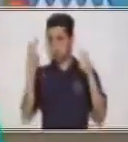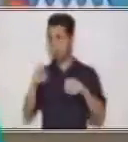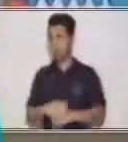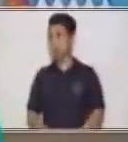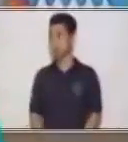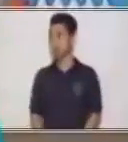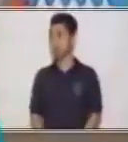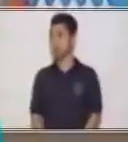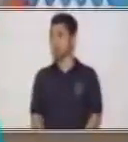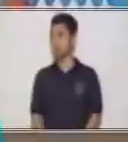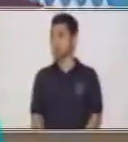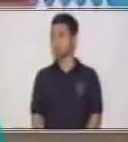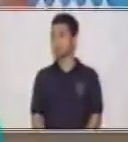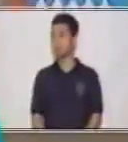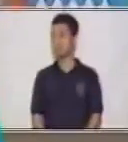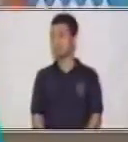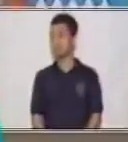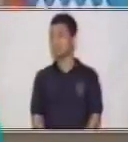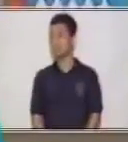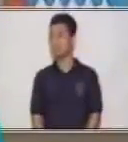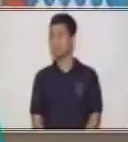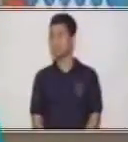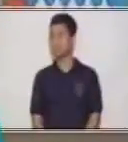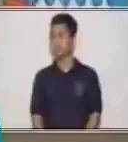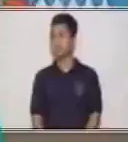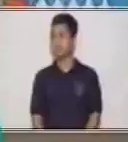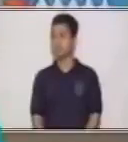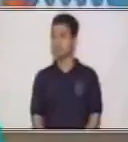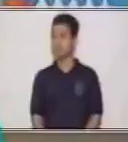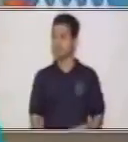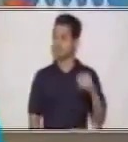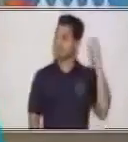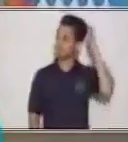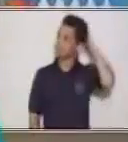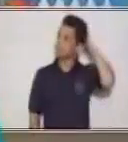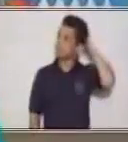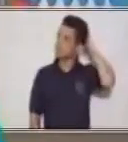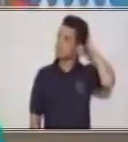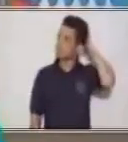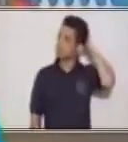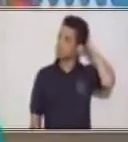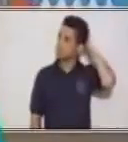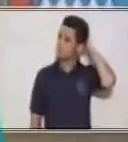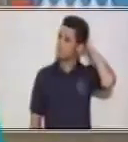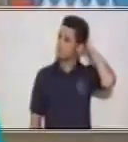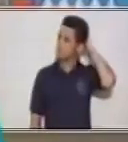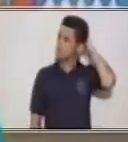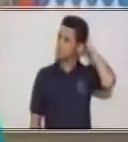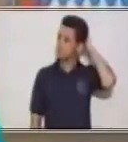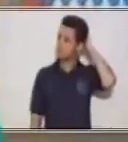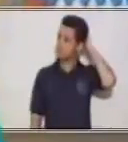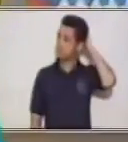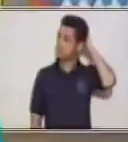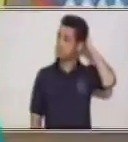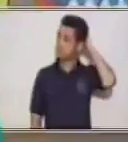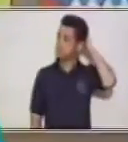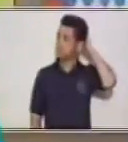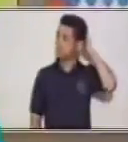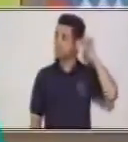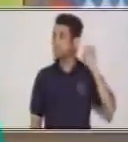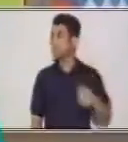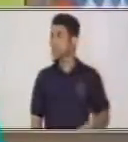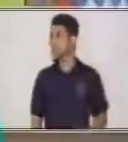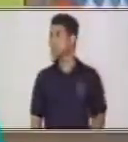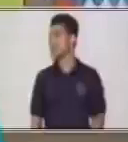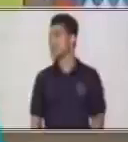¿Me ayudas a contestar estas preguntas? Vamos a ver. Vamos acá tenemos una